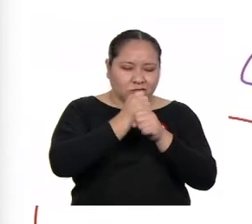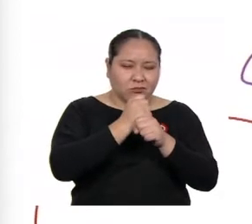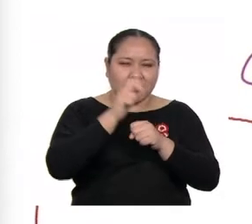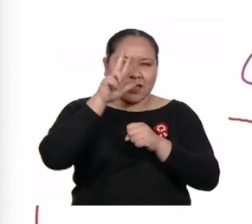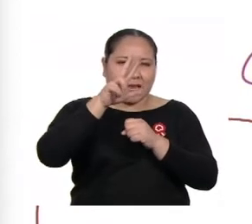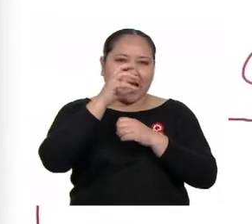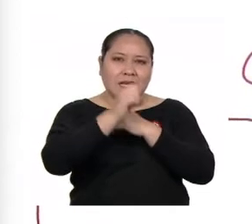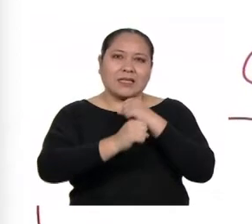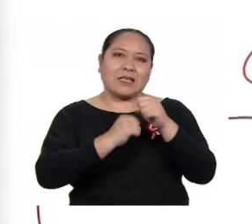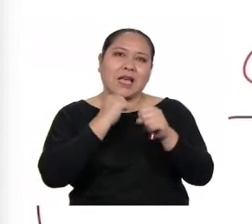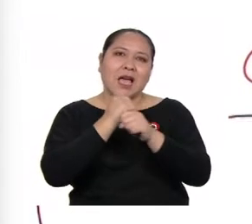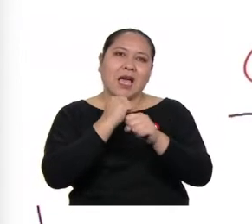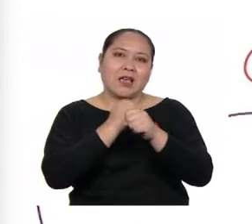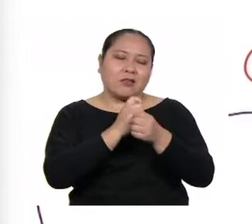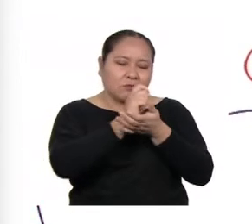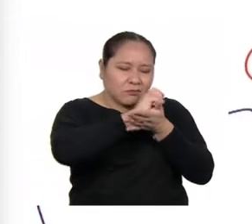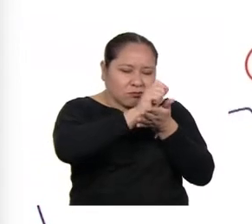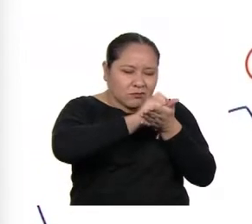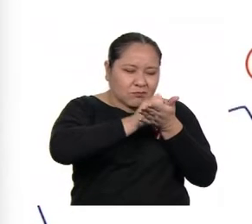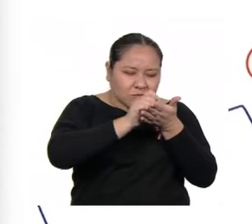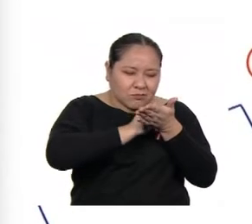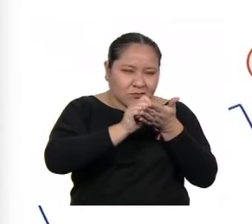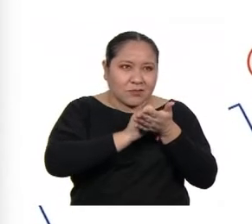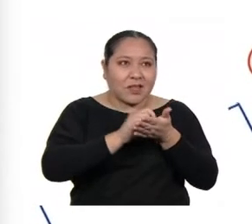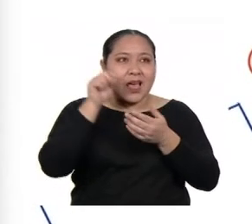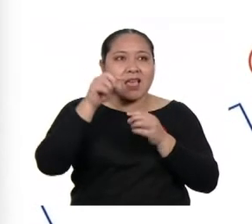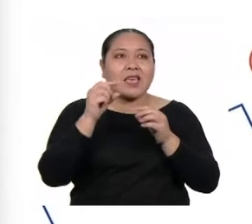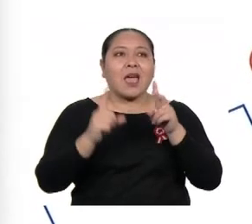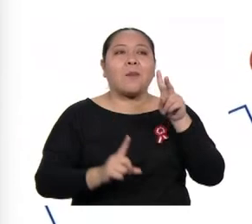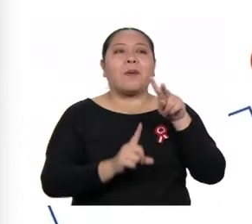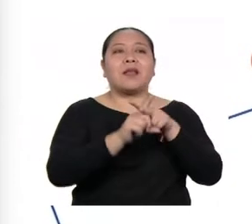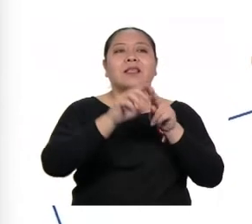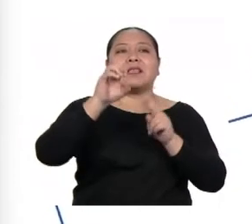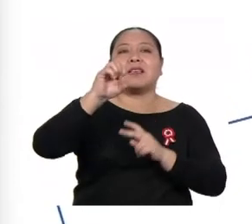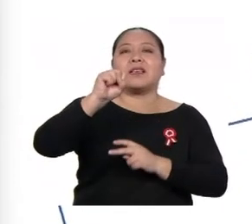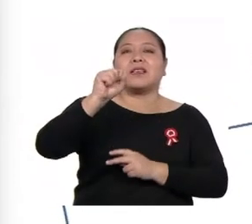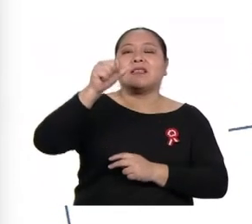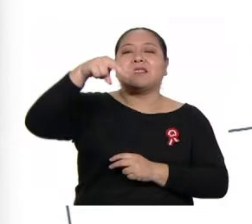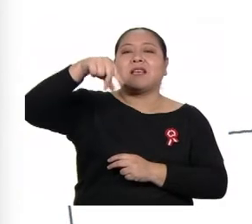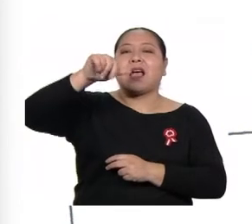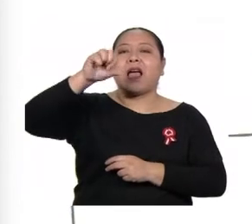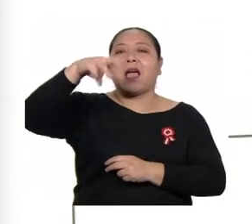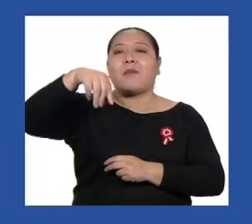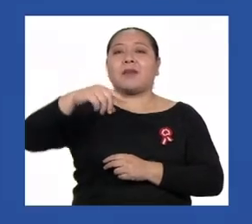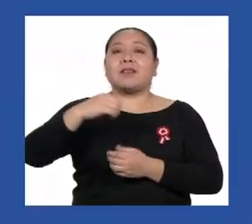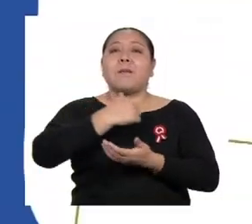años y me salió Sangama, que es parte de mi propia vida.